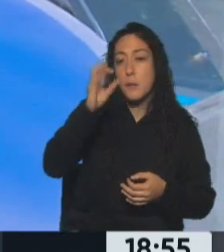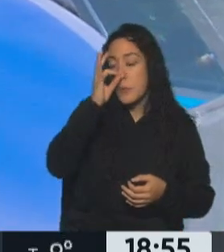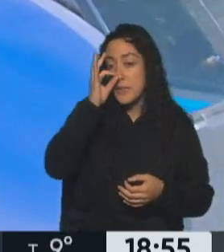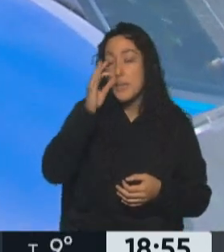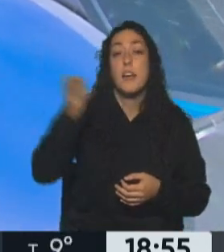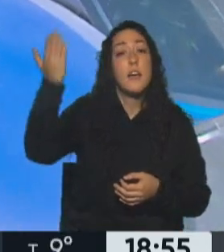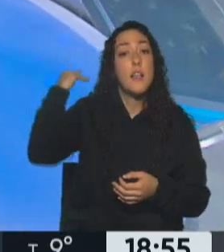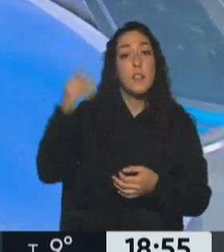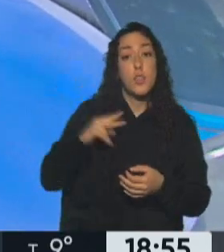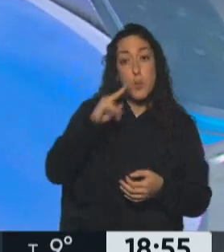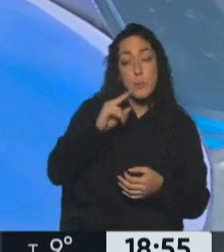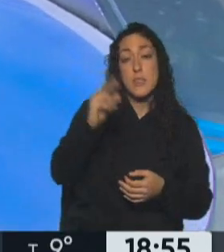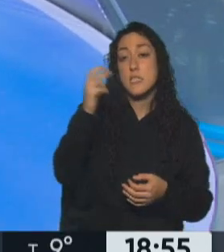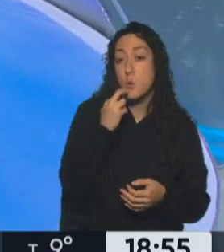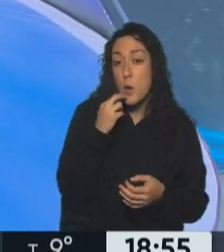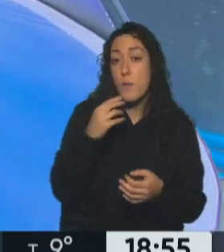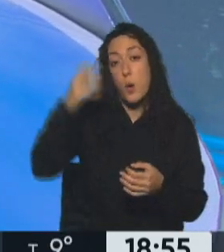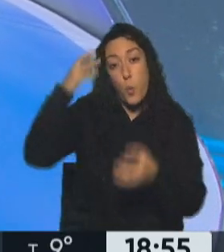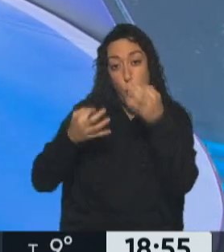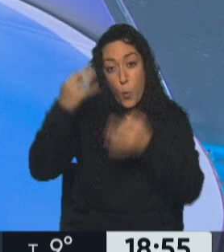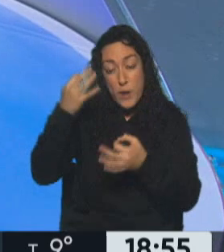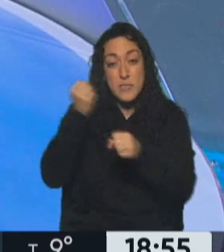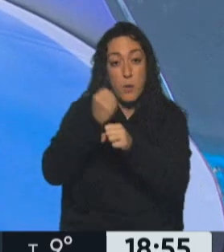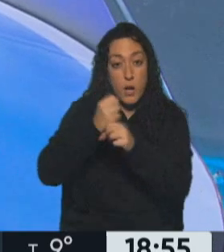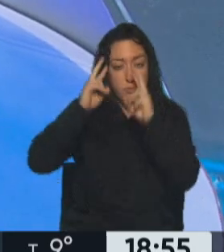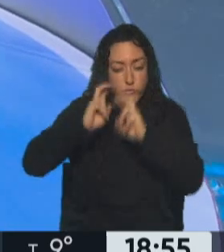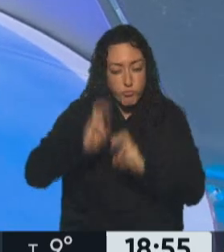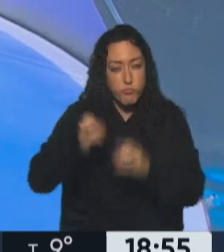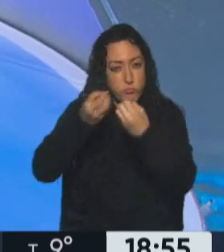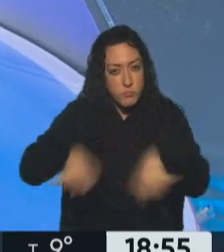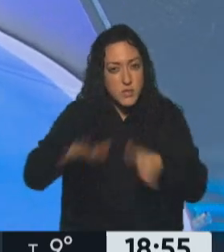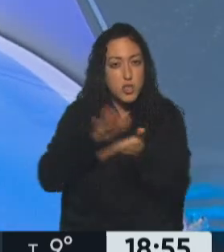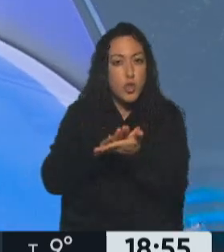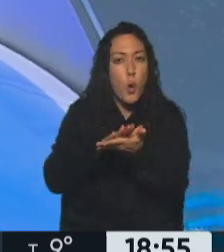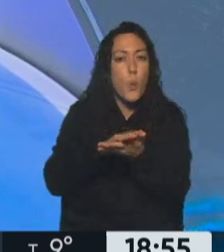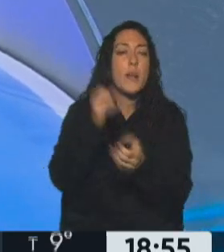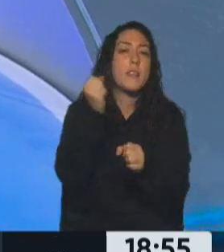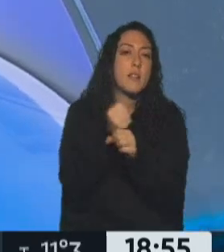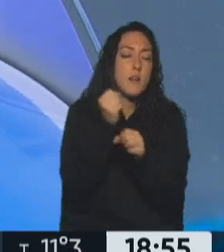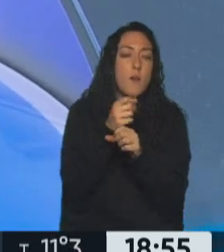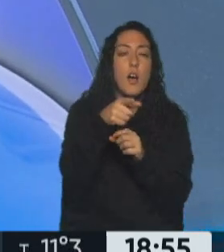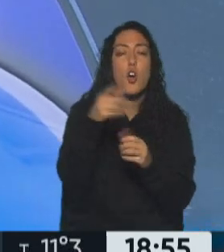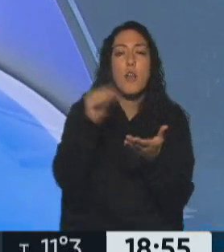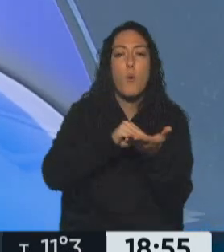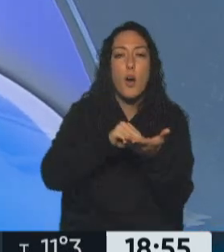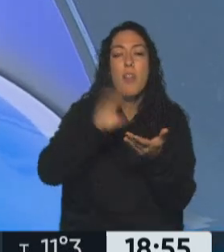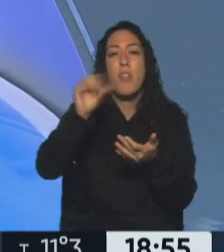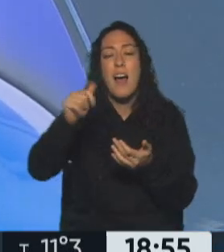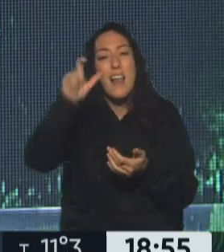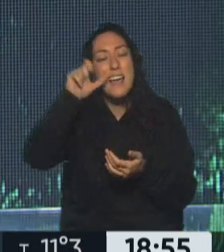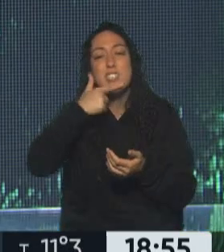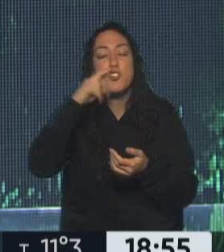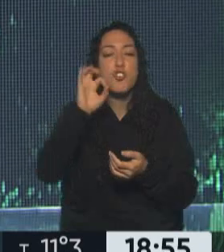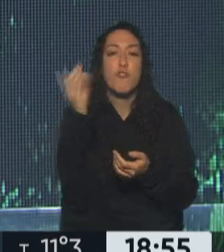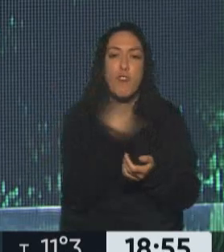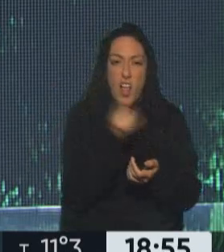Ramos Padilla era juez federal de Dolores e inició la investigación respecto a las actividades del falso abogado Marcelo D'Alessio, hubo una suerte